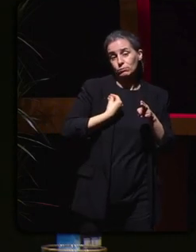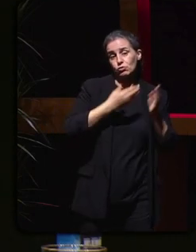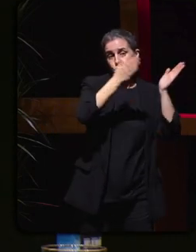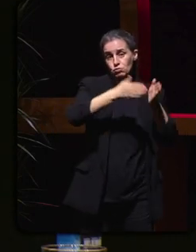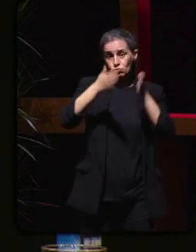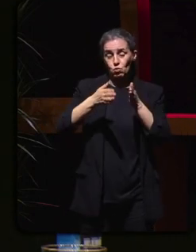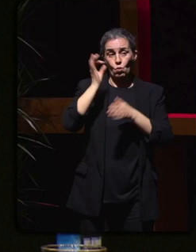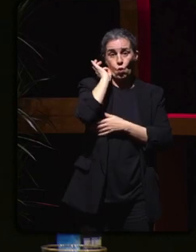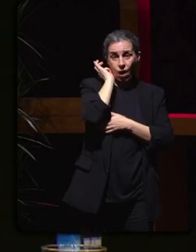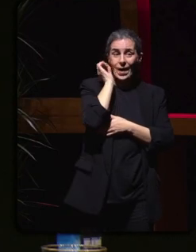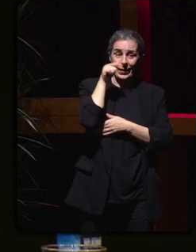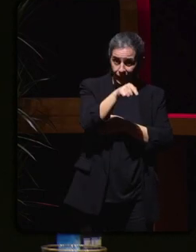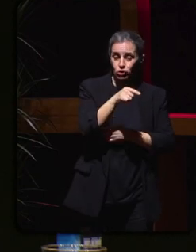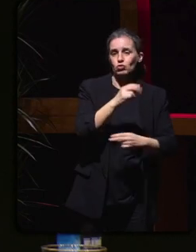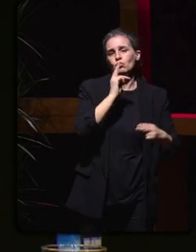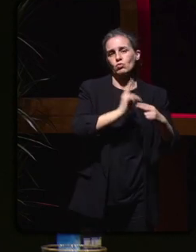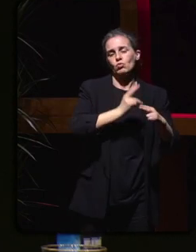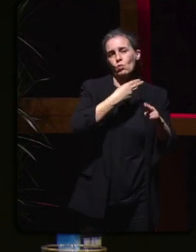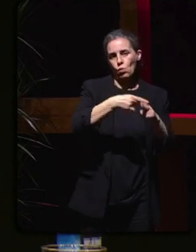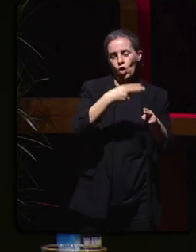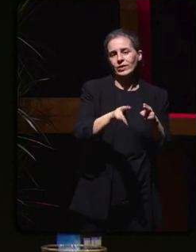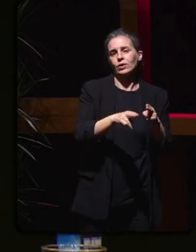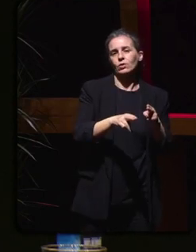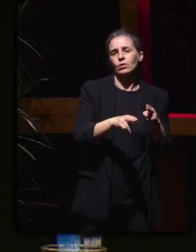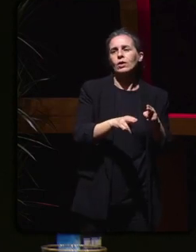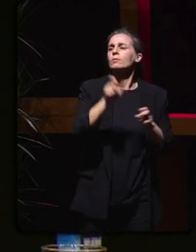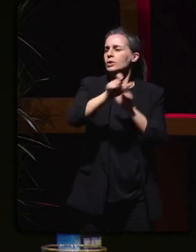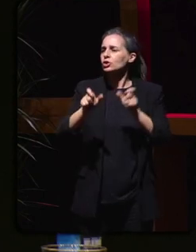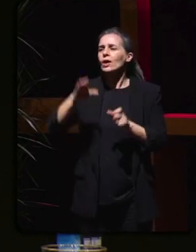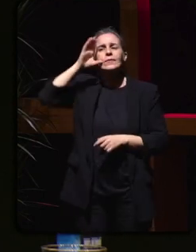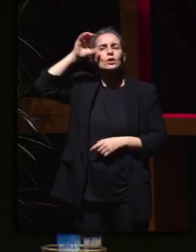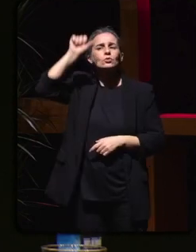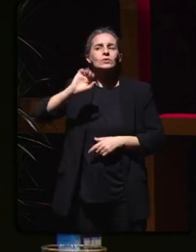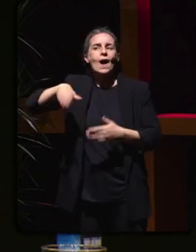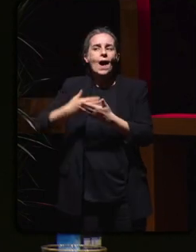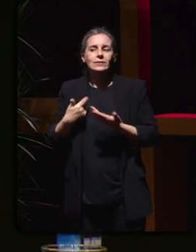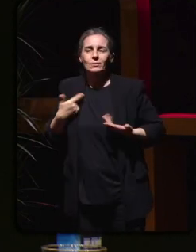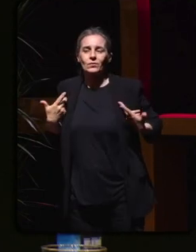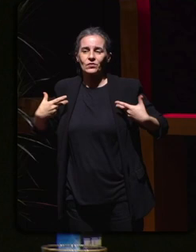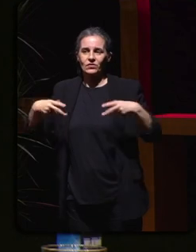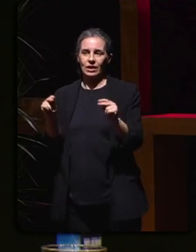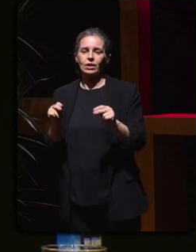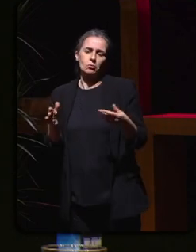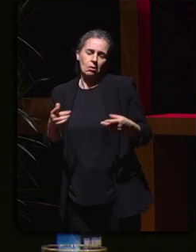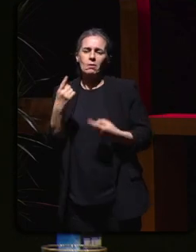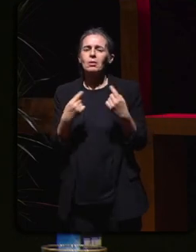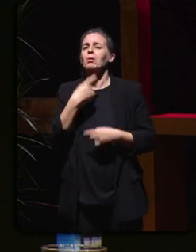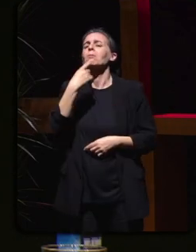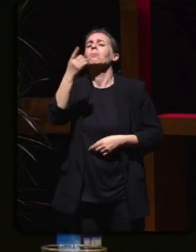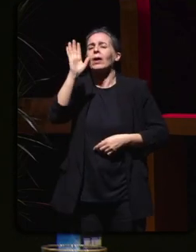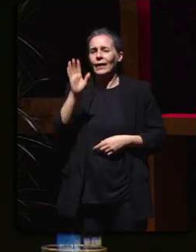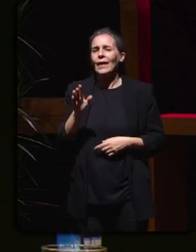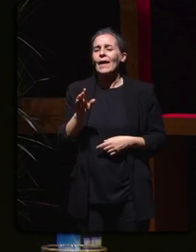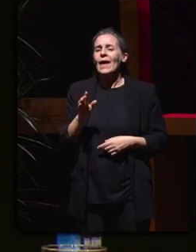acto político y que todo el mundo me escuche hasta el final así que a veces digo Bueno pues que admiten el culo la última frase